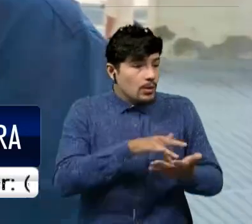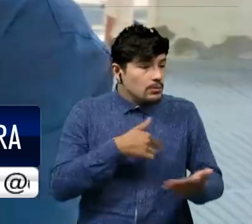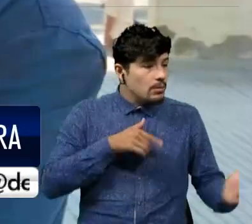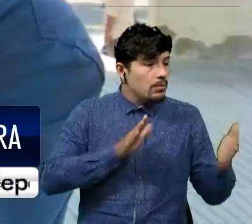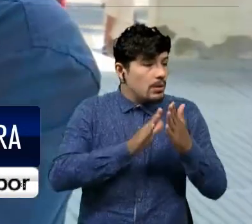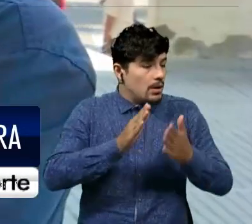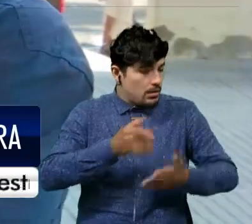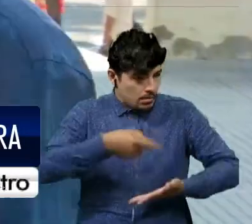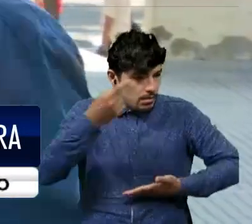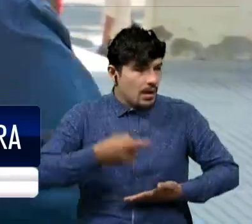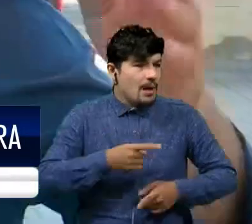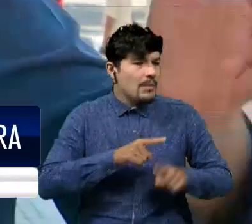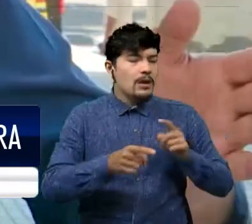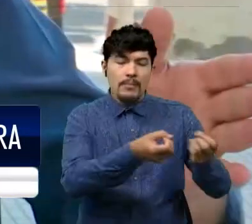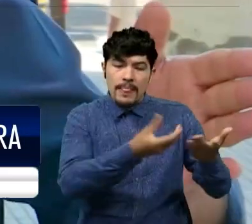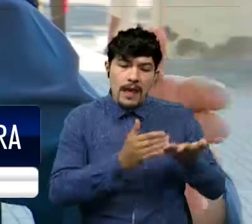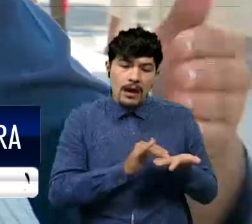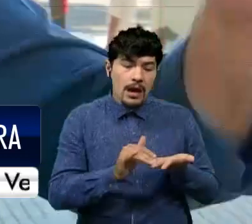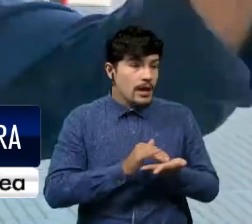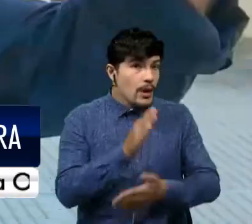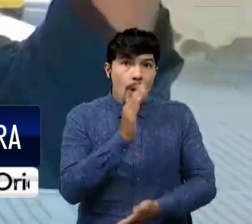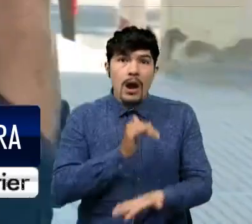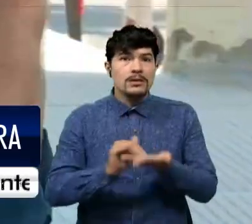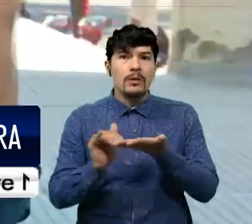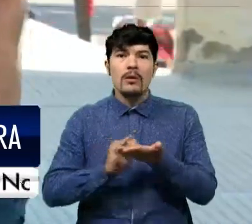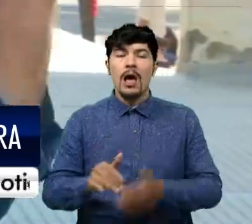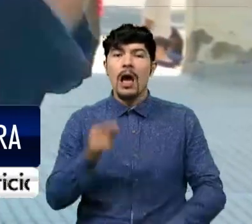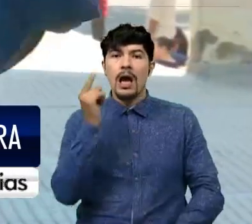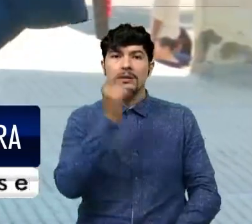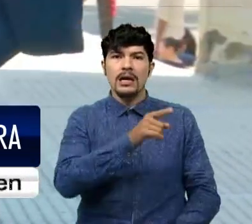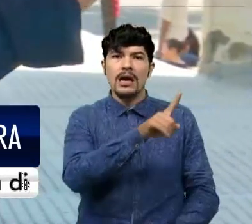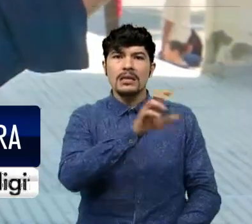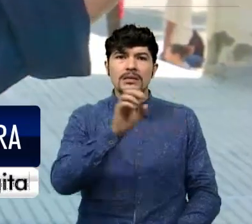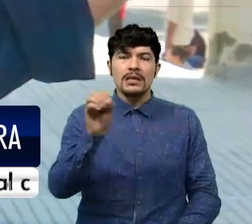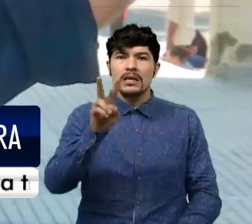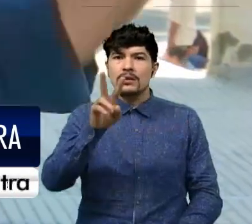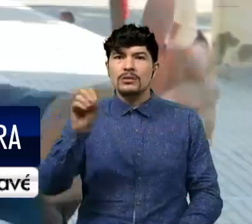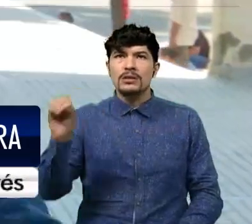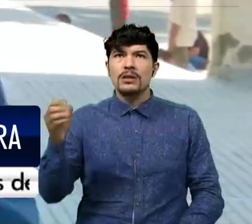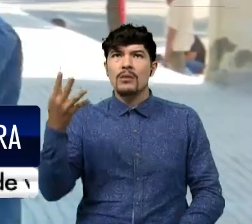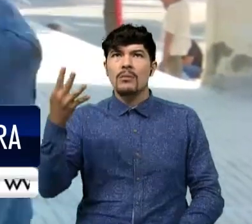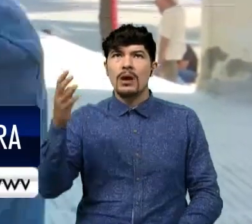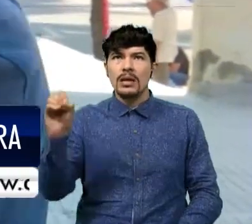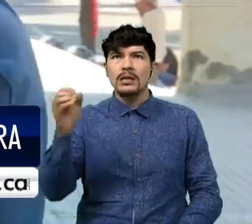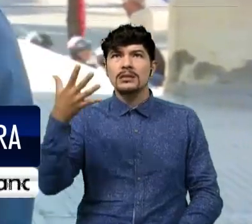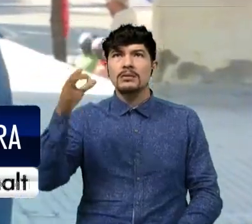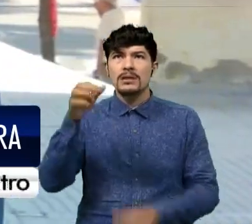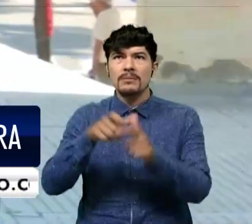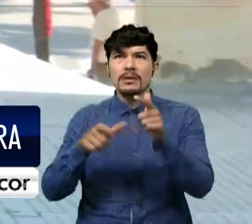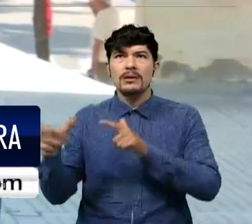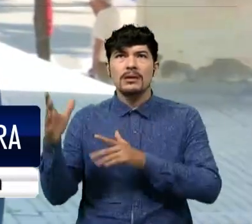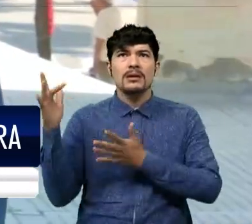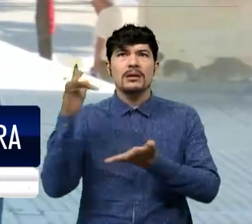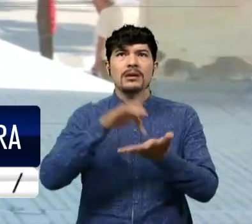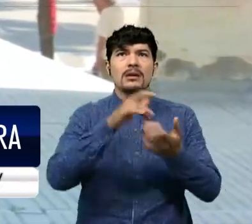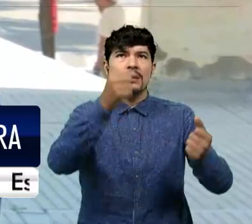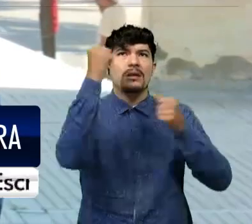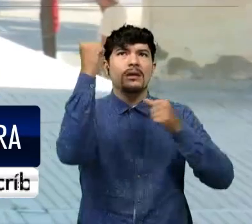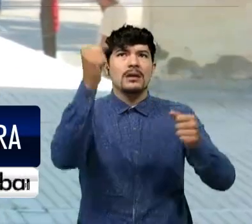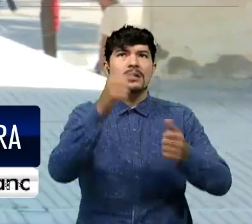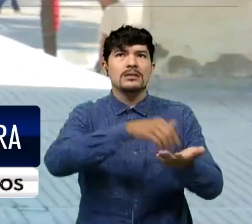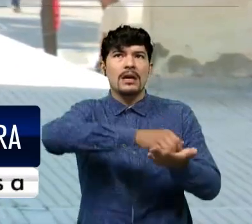cual. Pero es que solucione. Si no se soluciona, ahí hay 100, 200, nos vamos a venir 40, 50 personas. A las buenas, se